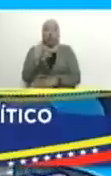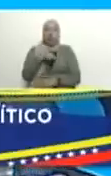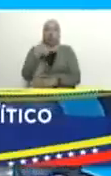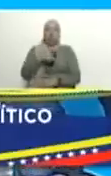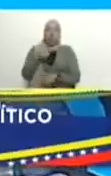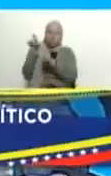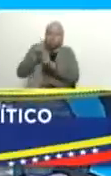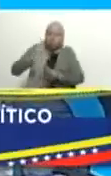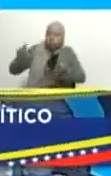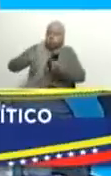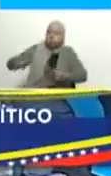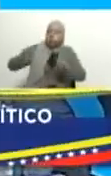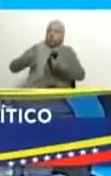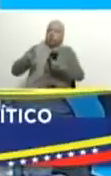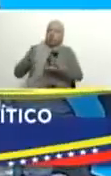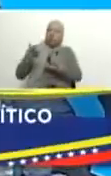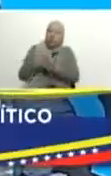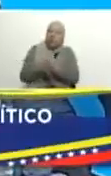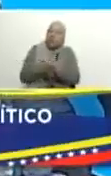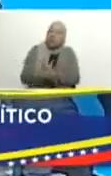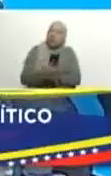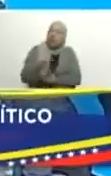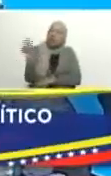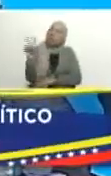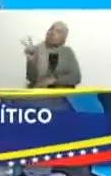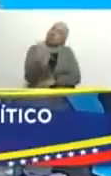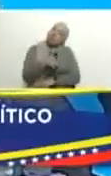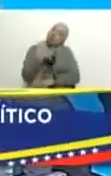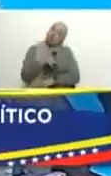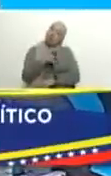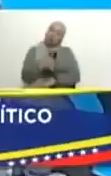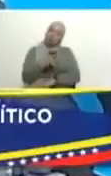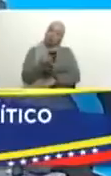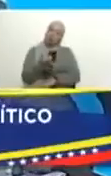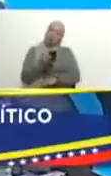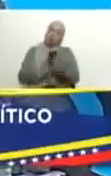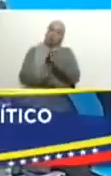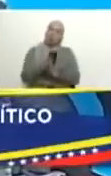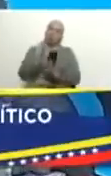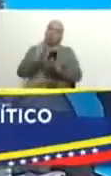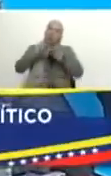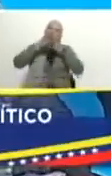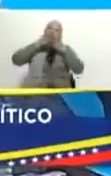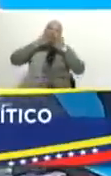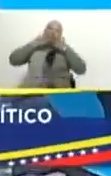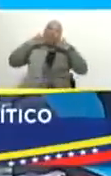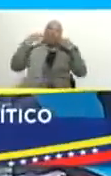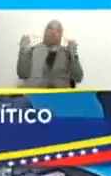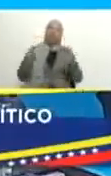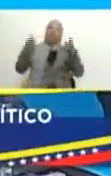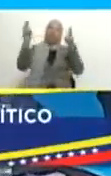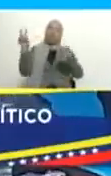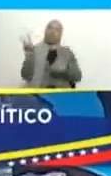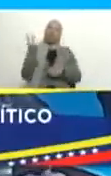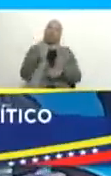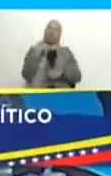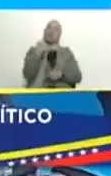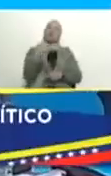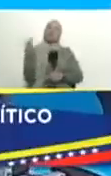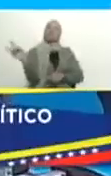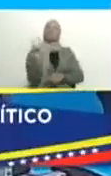significa ser venezolano, ser venezolana, y salir con ese orgullo y el pecho inflado, salir